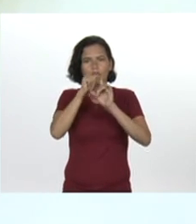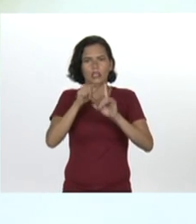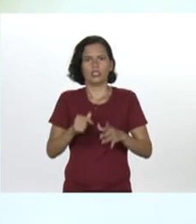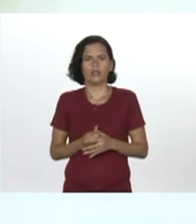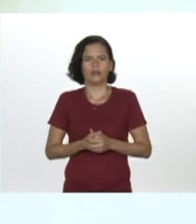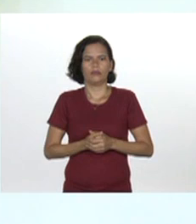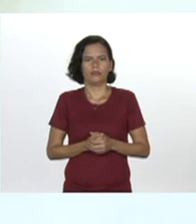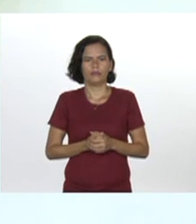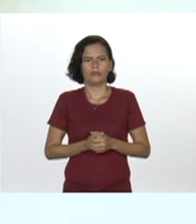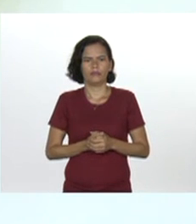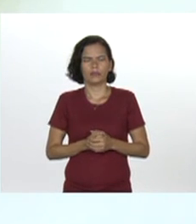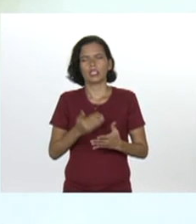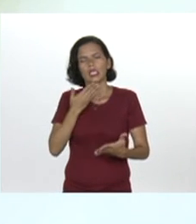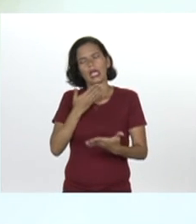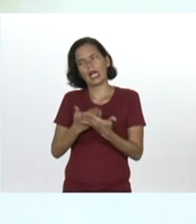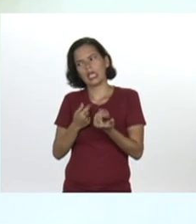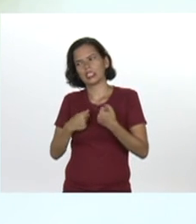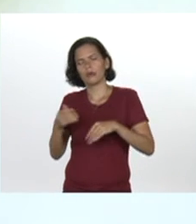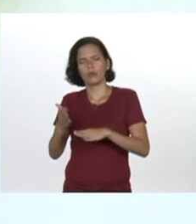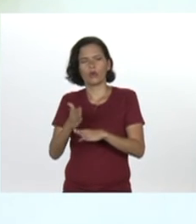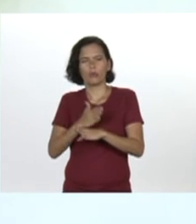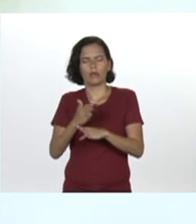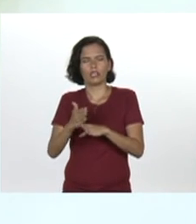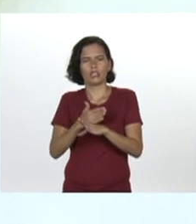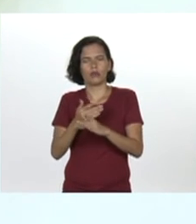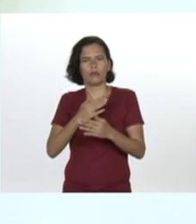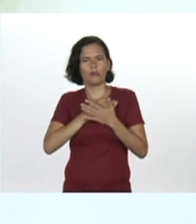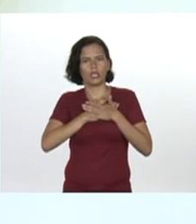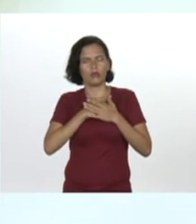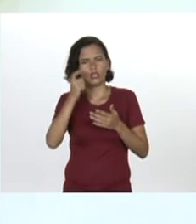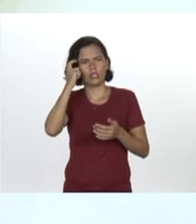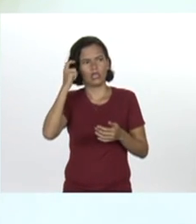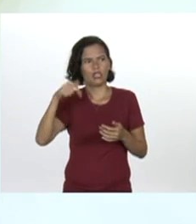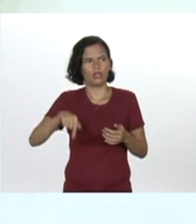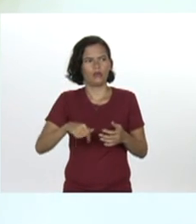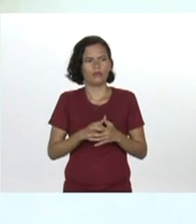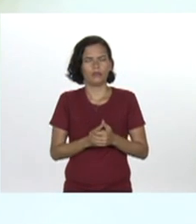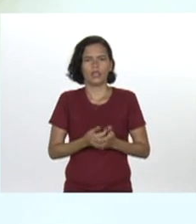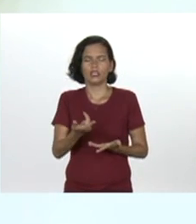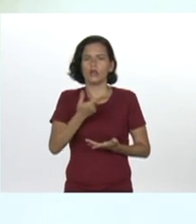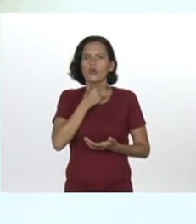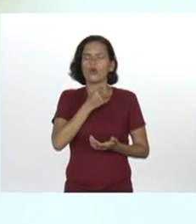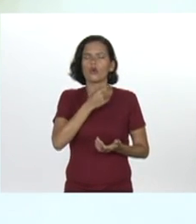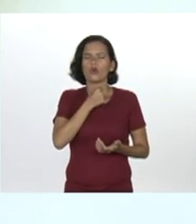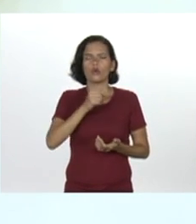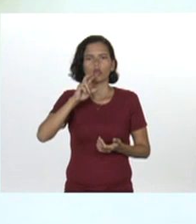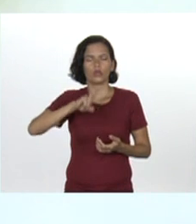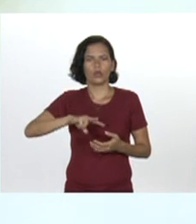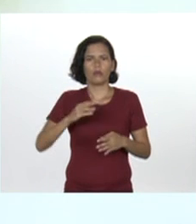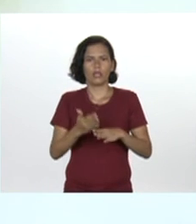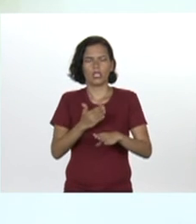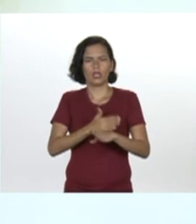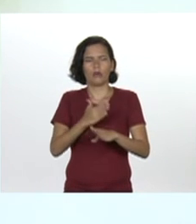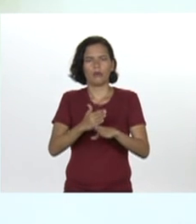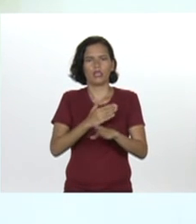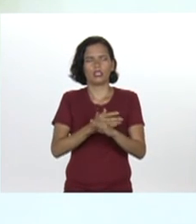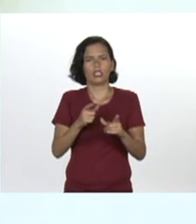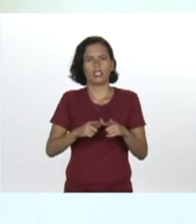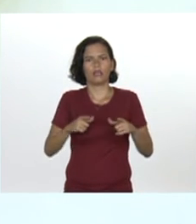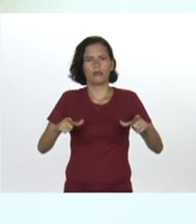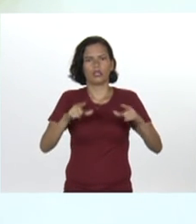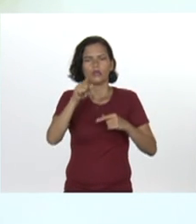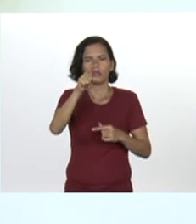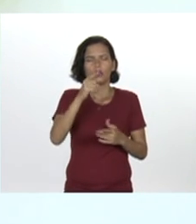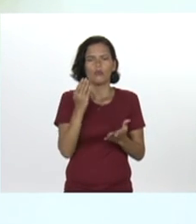educación especial, mi profe. Gracias por compartir conmigo el día de hoy. Ha sido un placer de verdad compartir este segmento con usted, mi